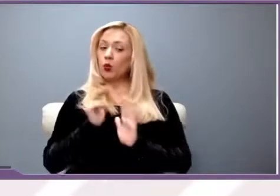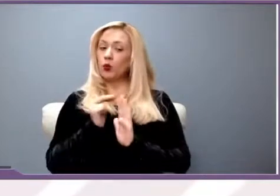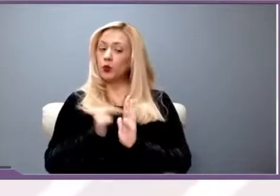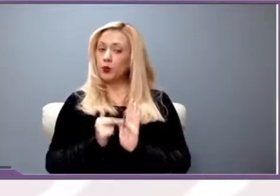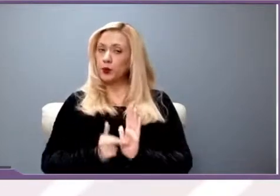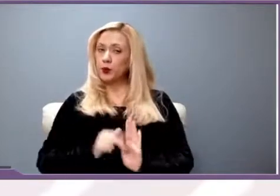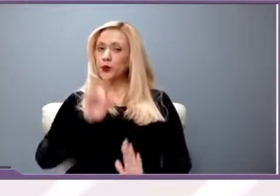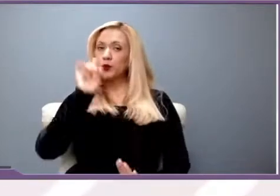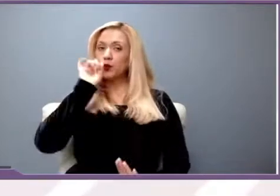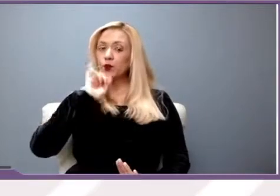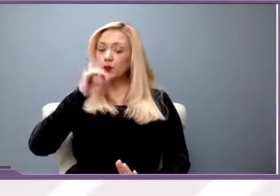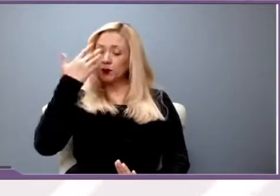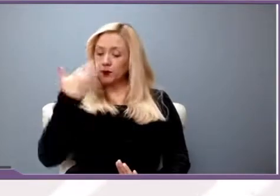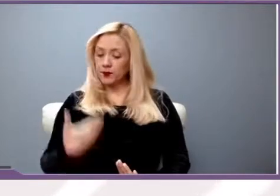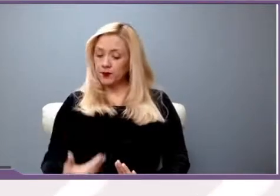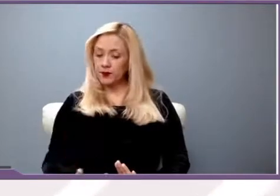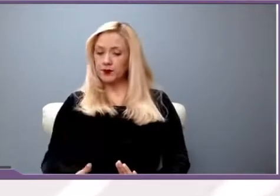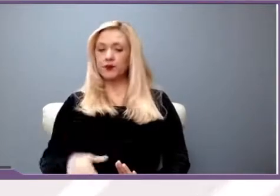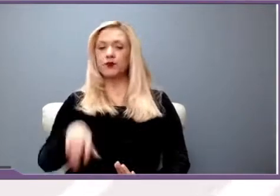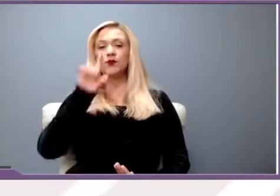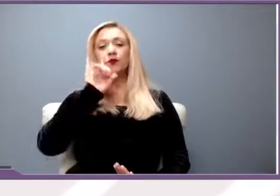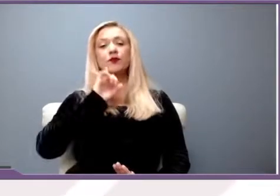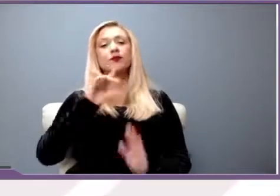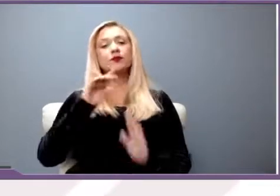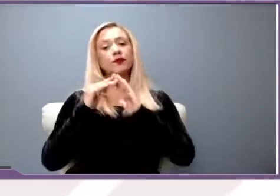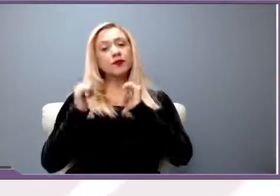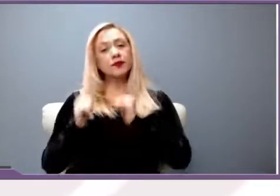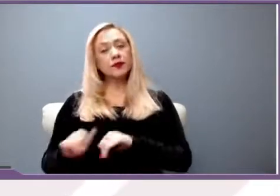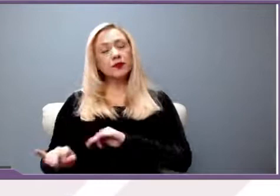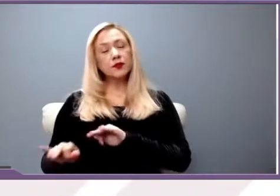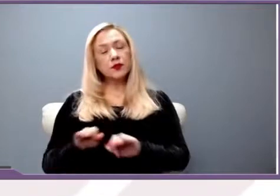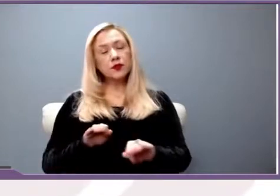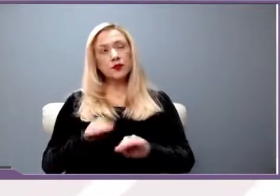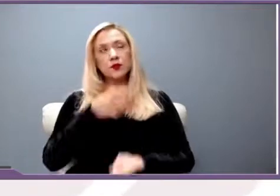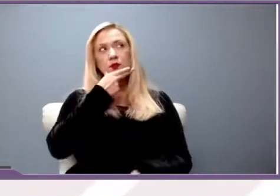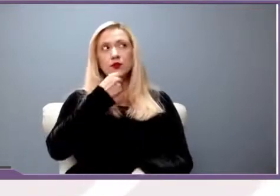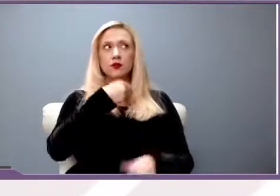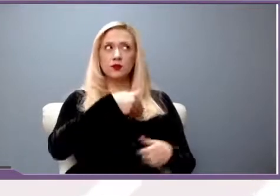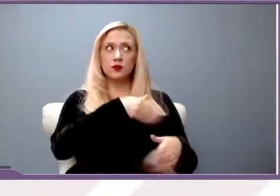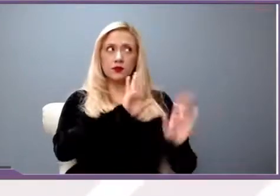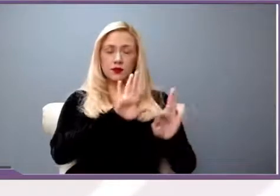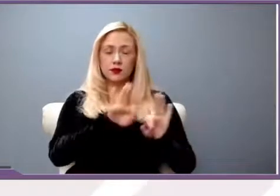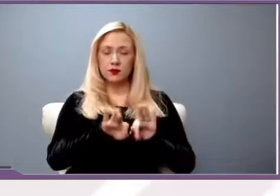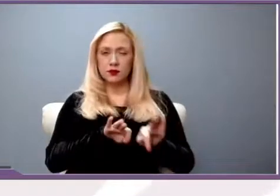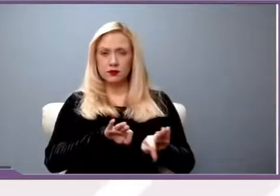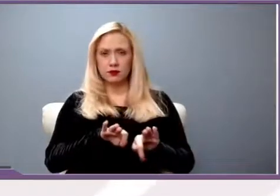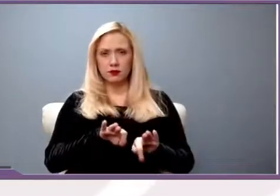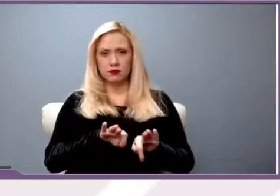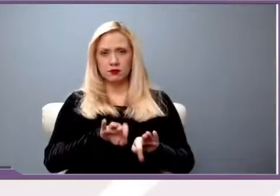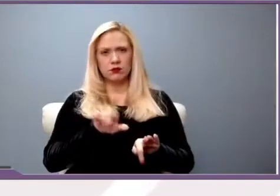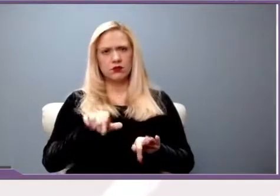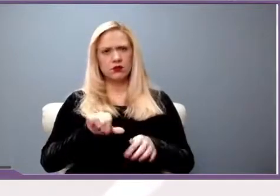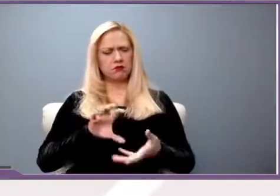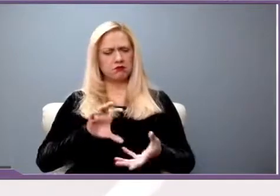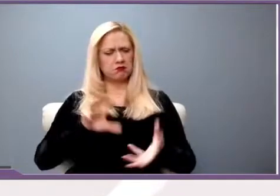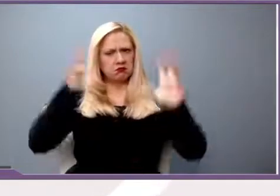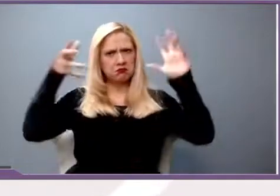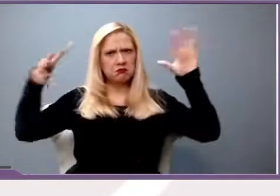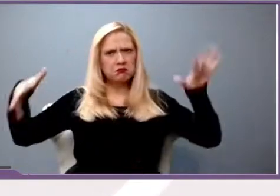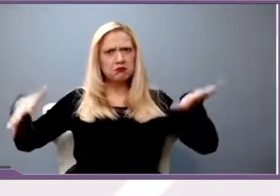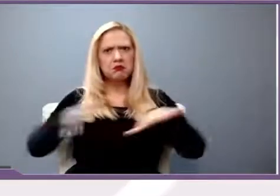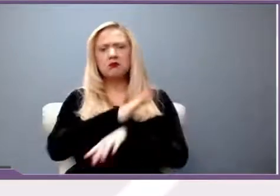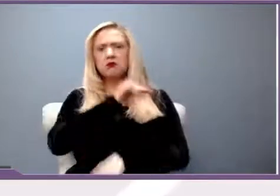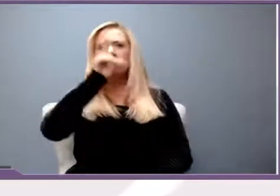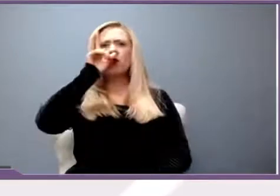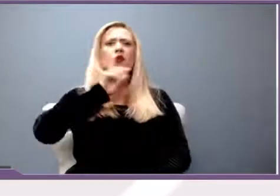como mujeres y demás, y llegó un momento en que se tuvo que cuestionar y explotó, y hay cambios y todavía hay luchas y